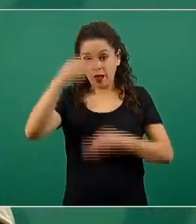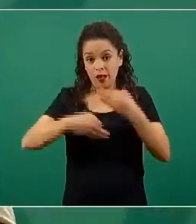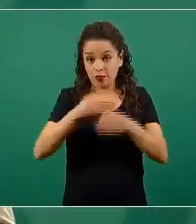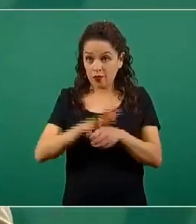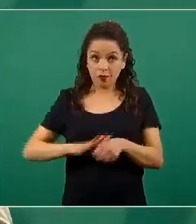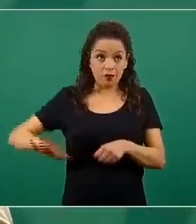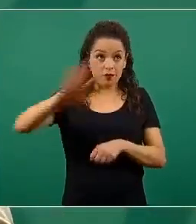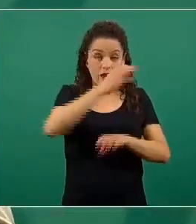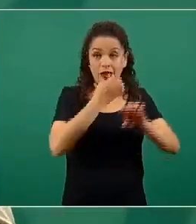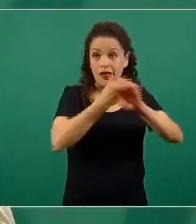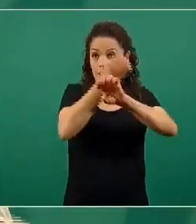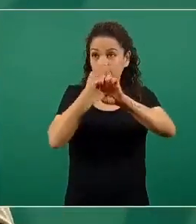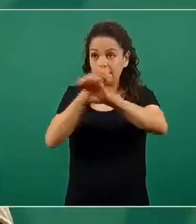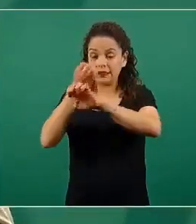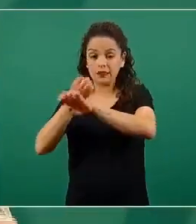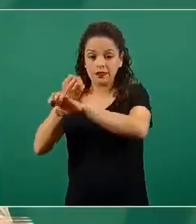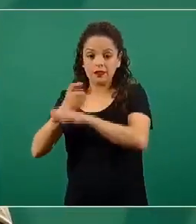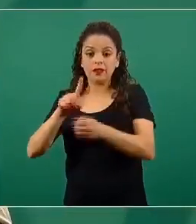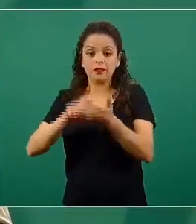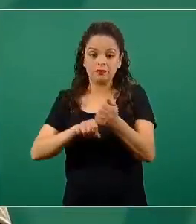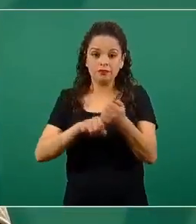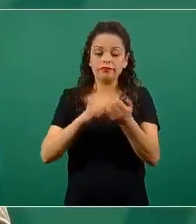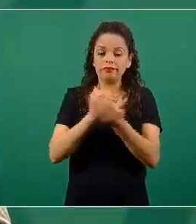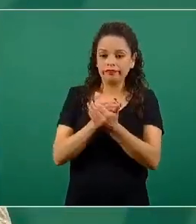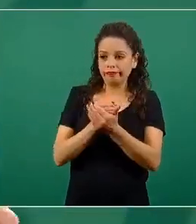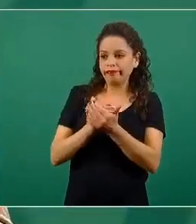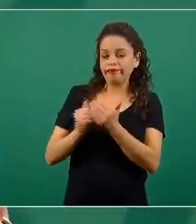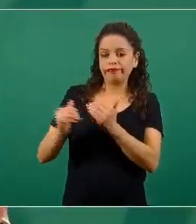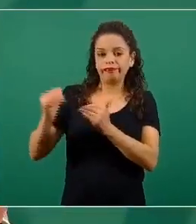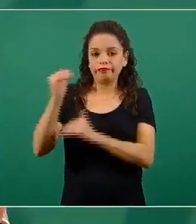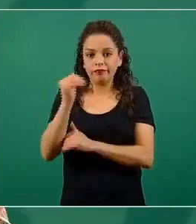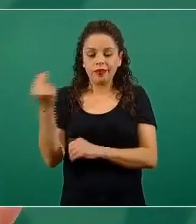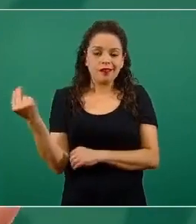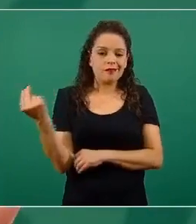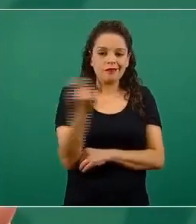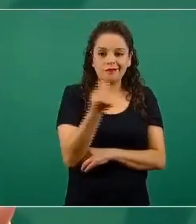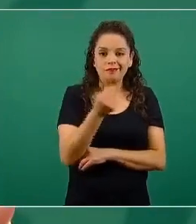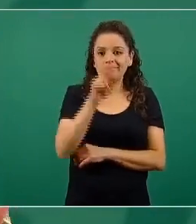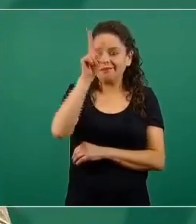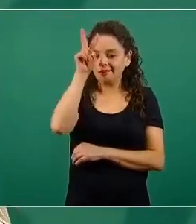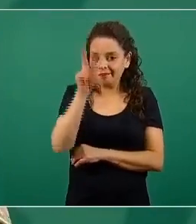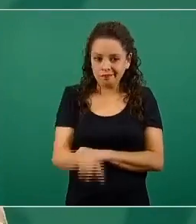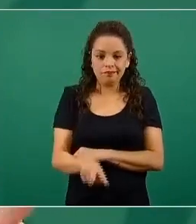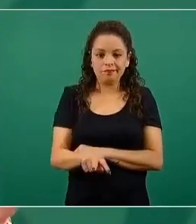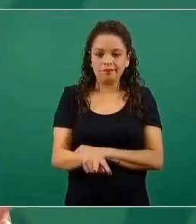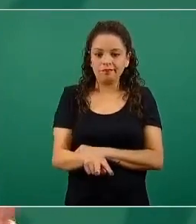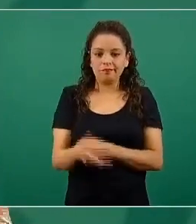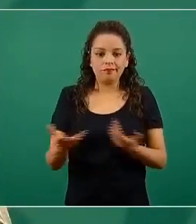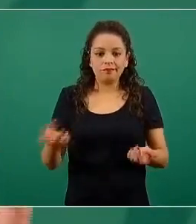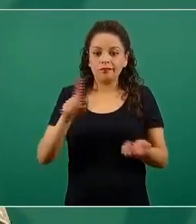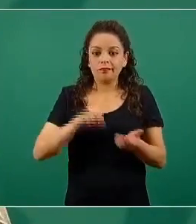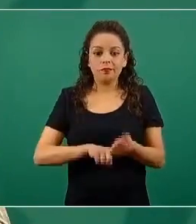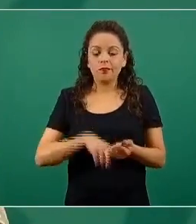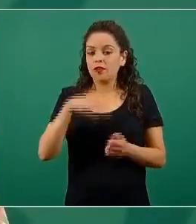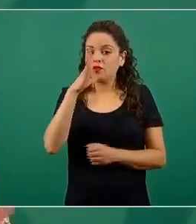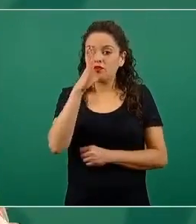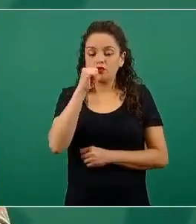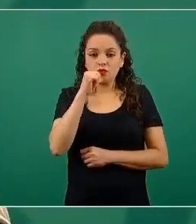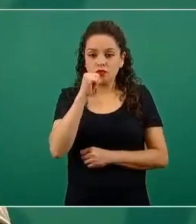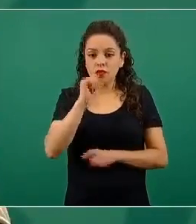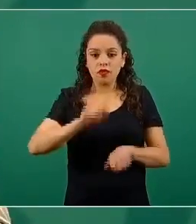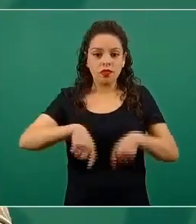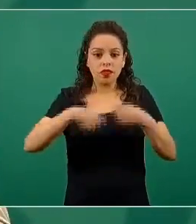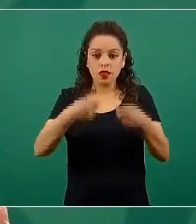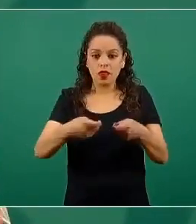entidades federativas era un incremento marginal de la necesidad que falta. No podíamos cubrir